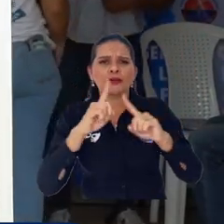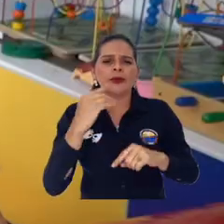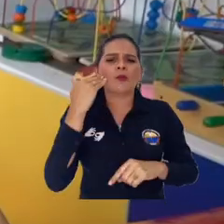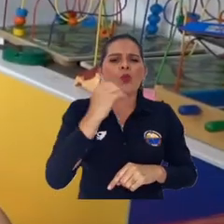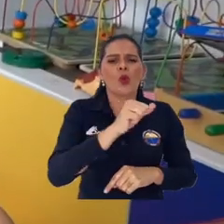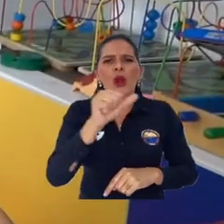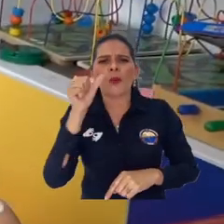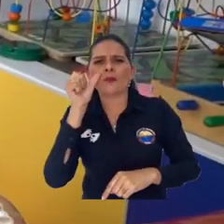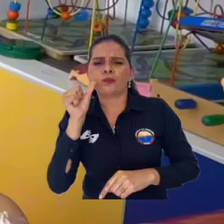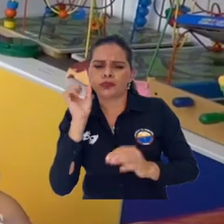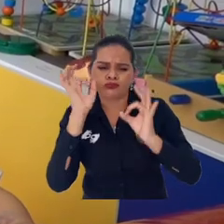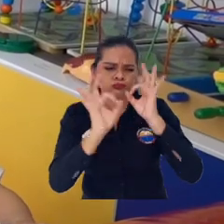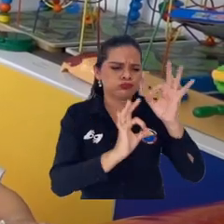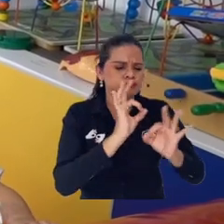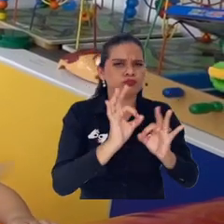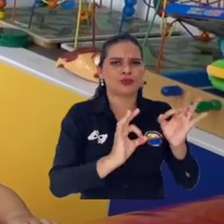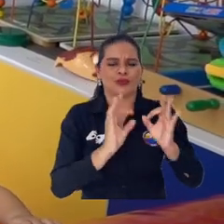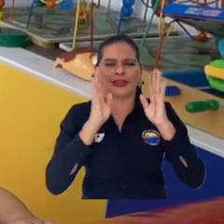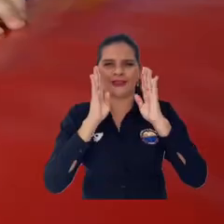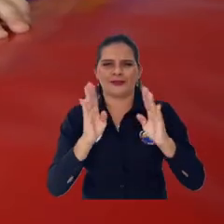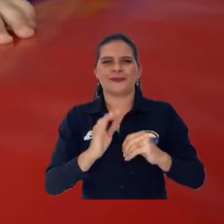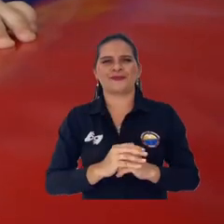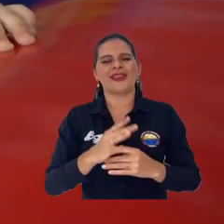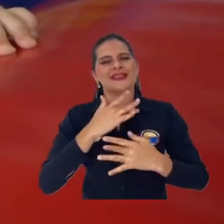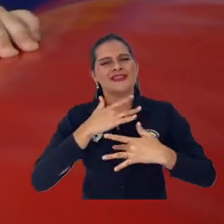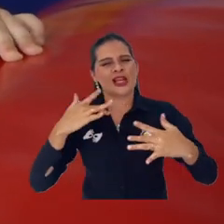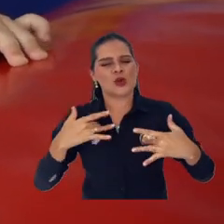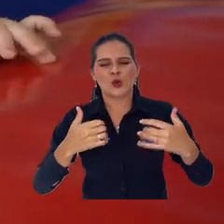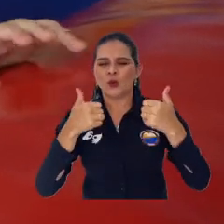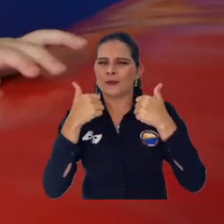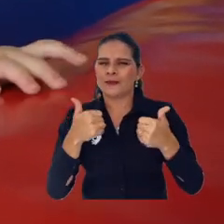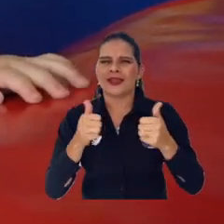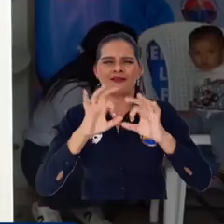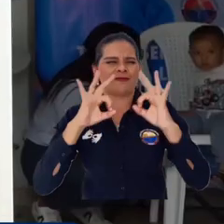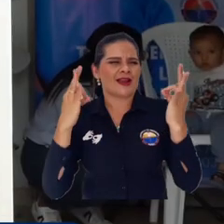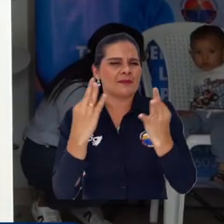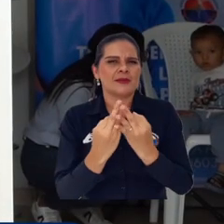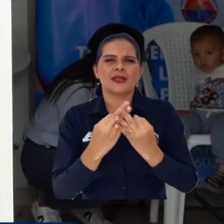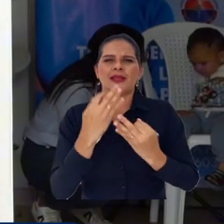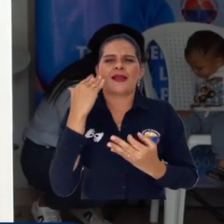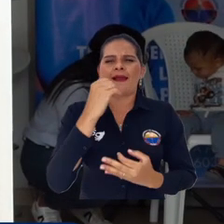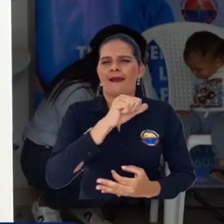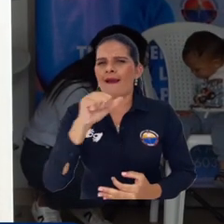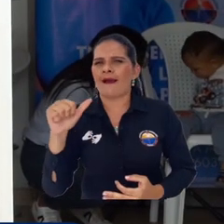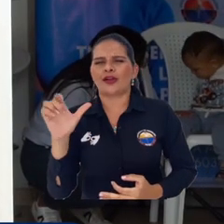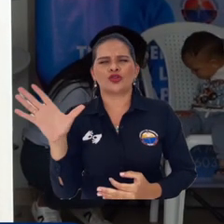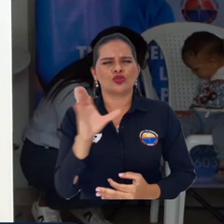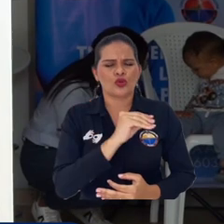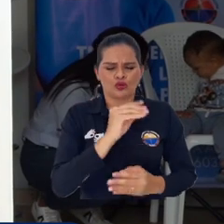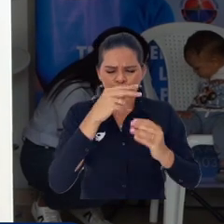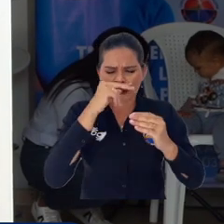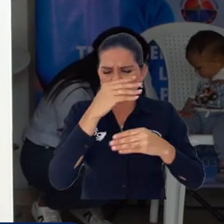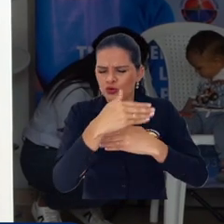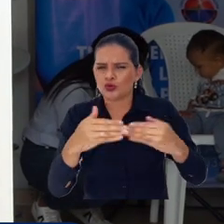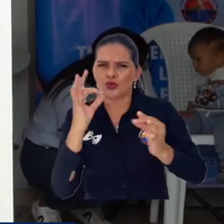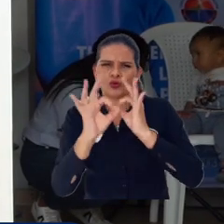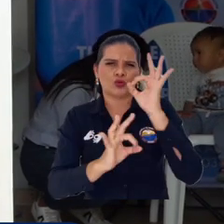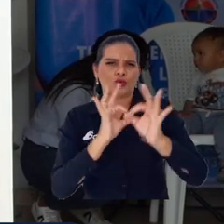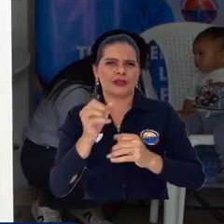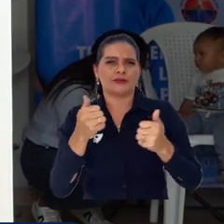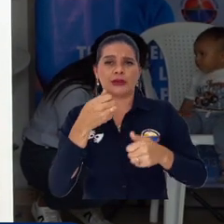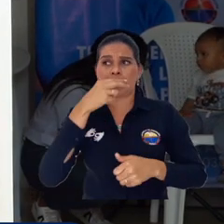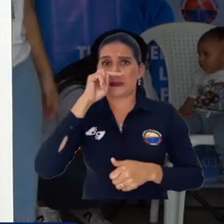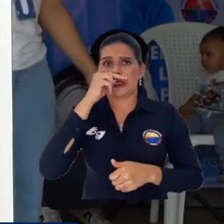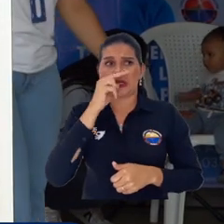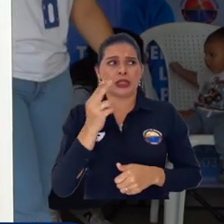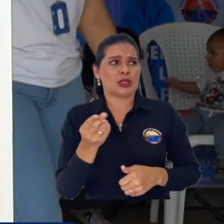otros servicios. Que la atención en salud, que el bienestar de las mujeres, de los niños, de las familias, se garantice, que no haya una excusa para